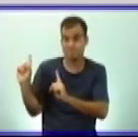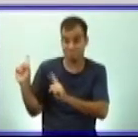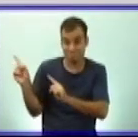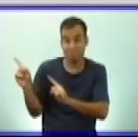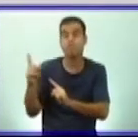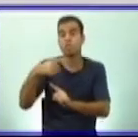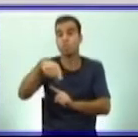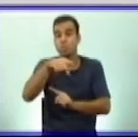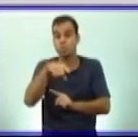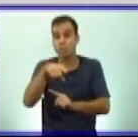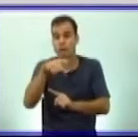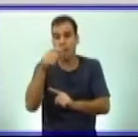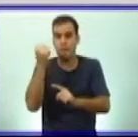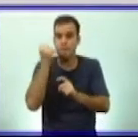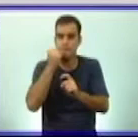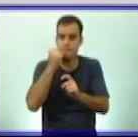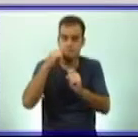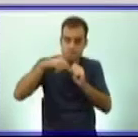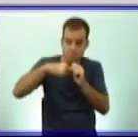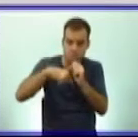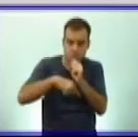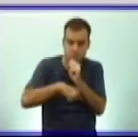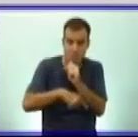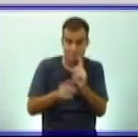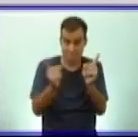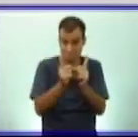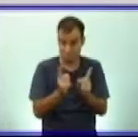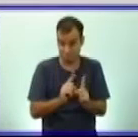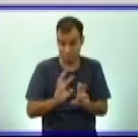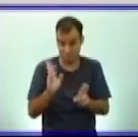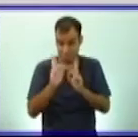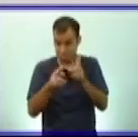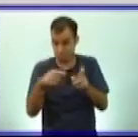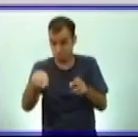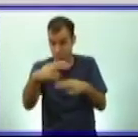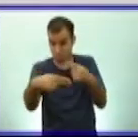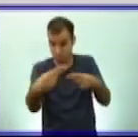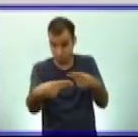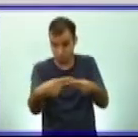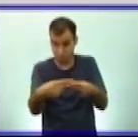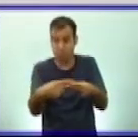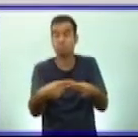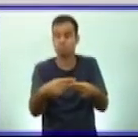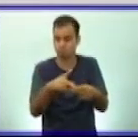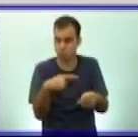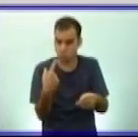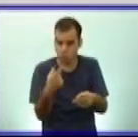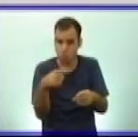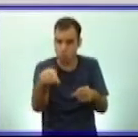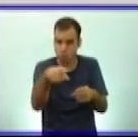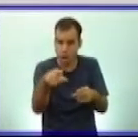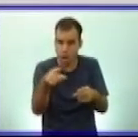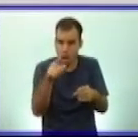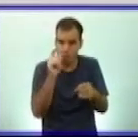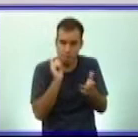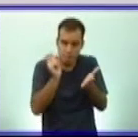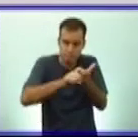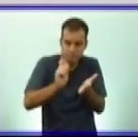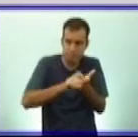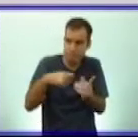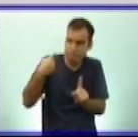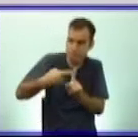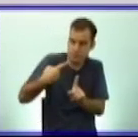que ustedes sigan completando el resumen que habíamos orientado. Entonces, en este caso, estas